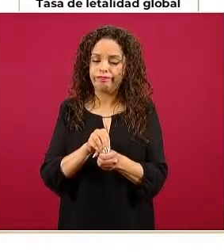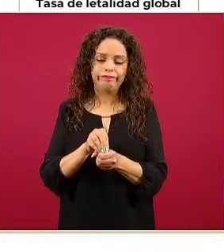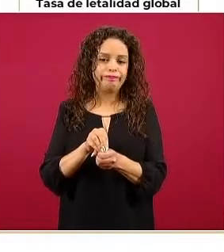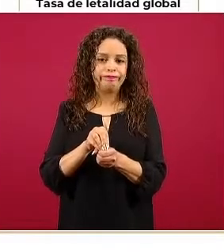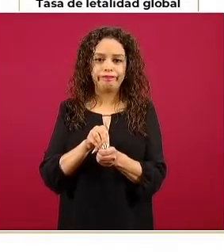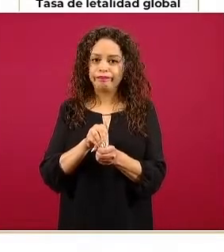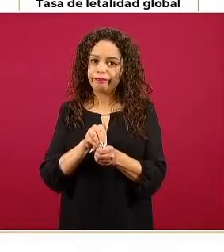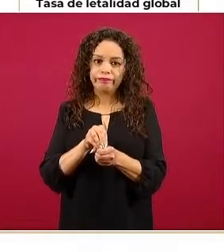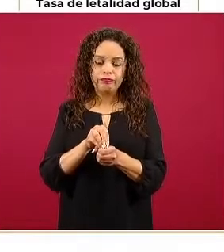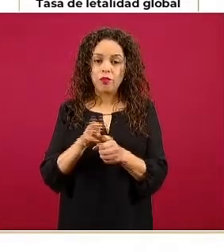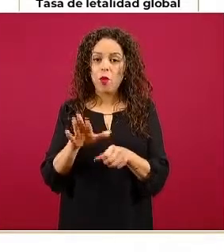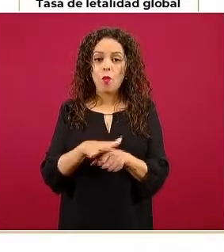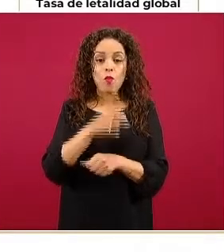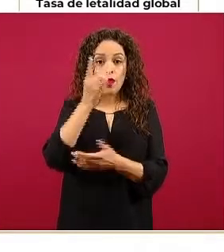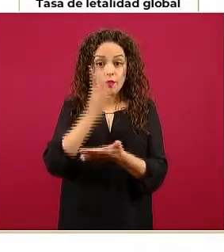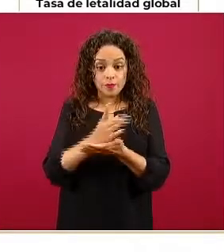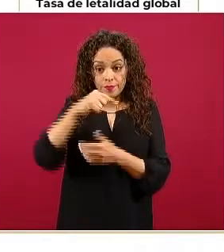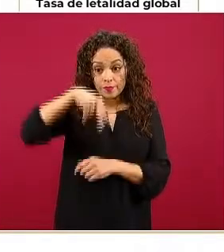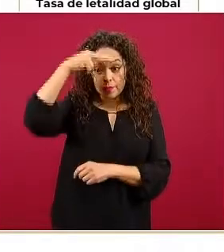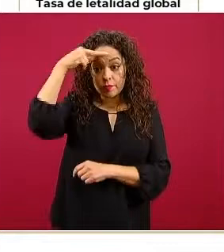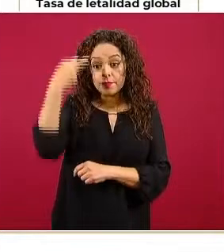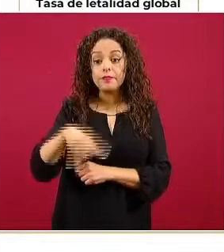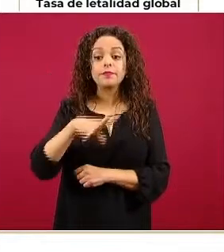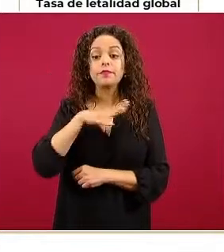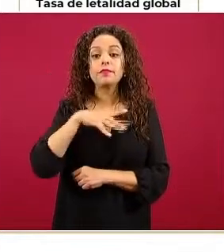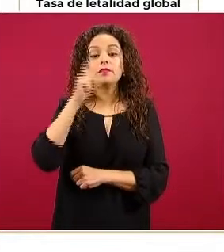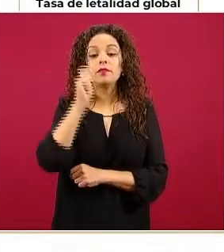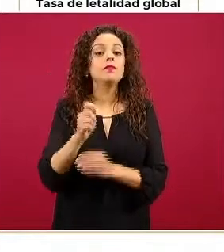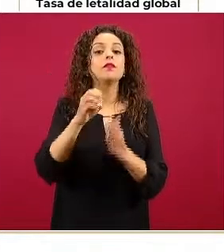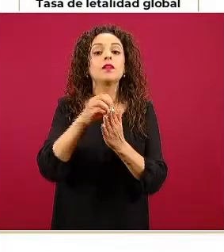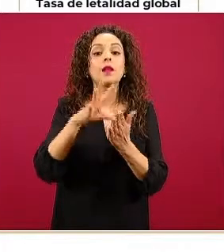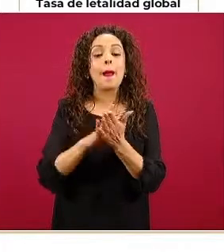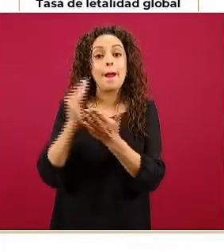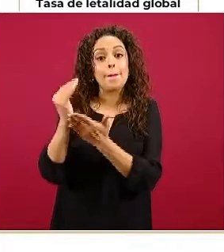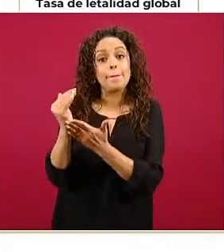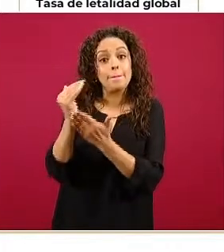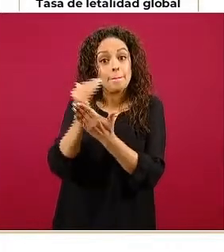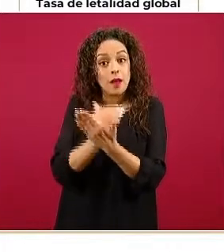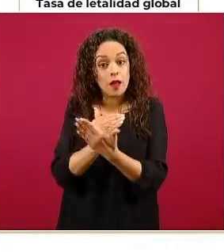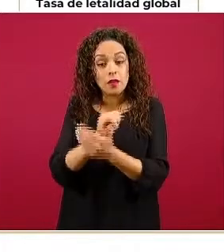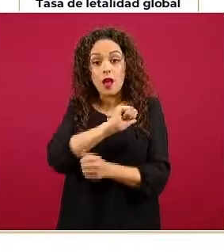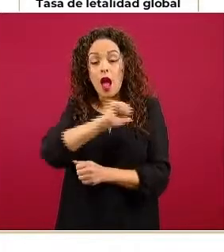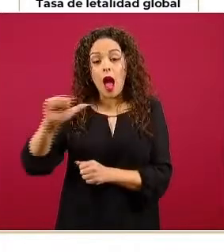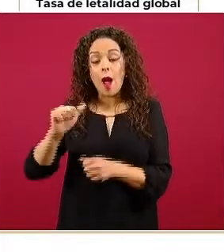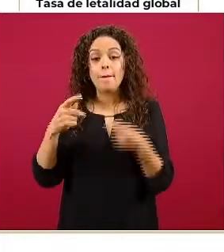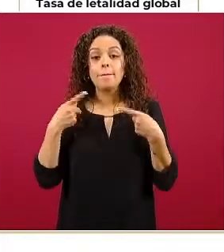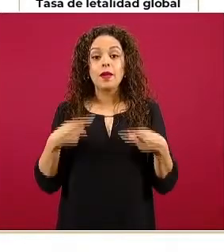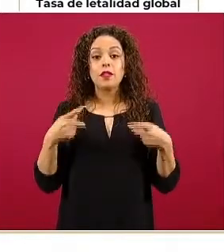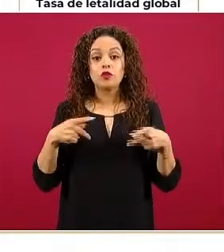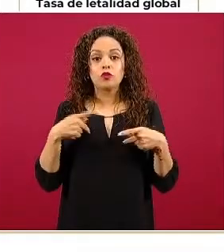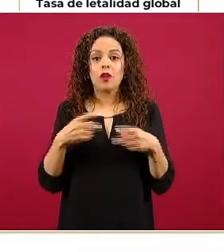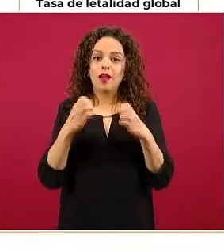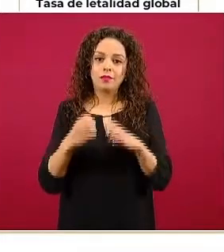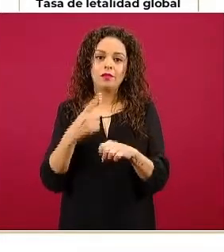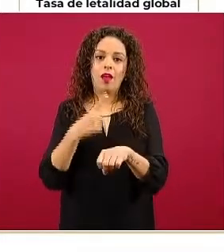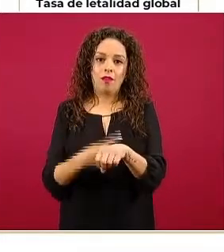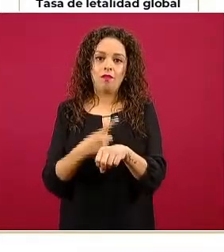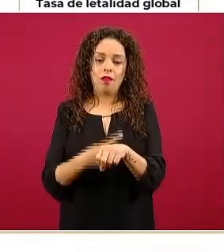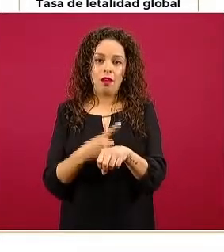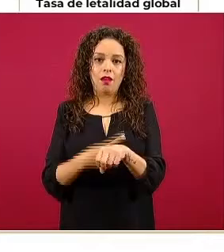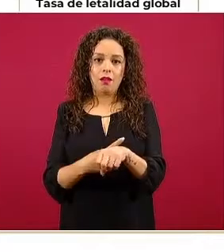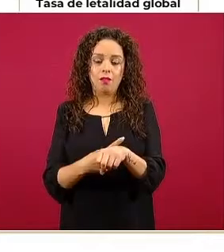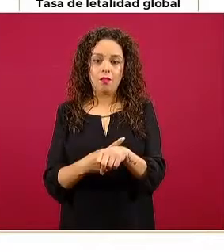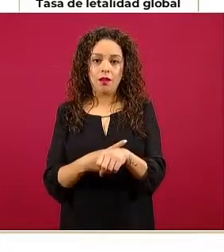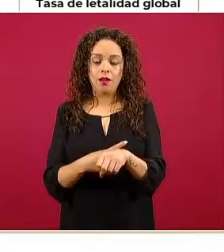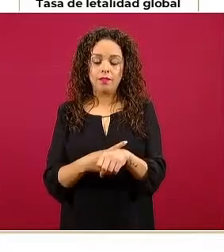en México hay un registro menor de las personas que han enfermado, porque